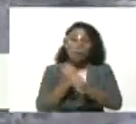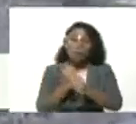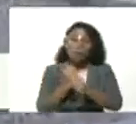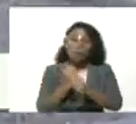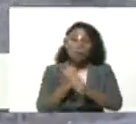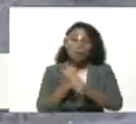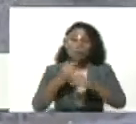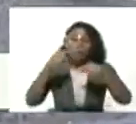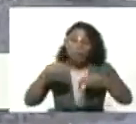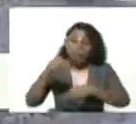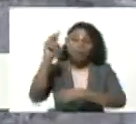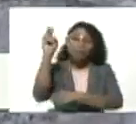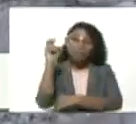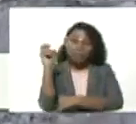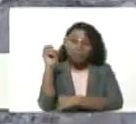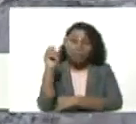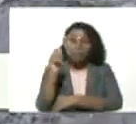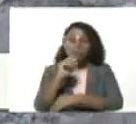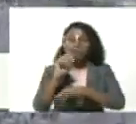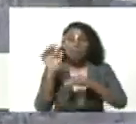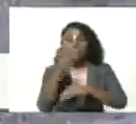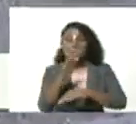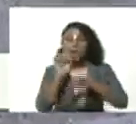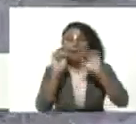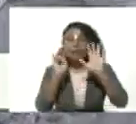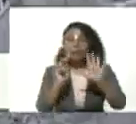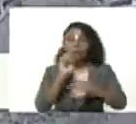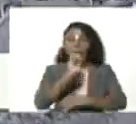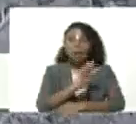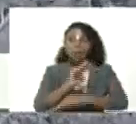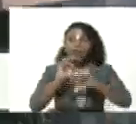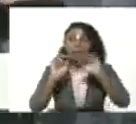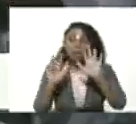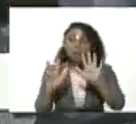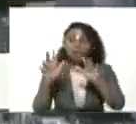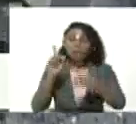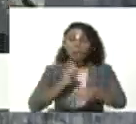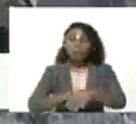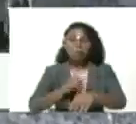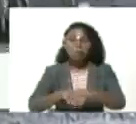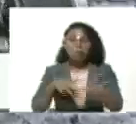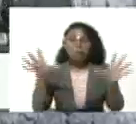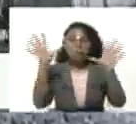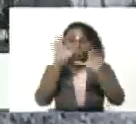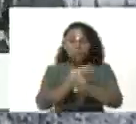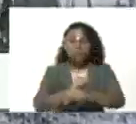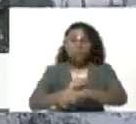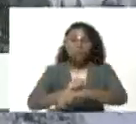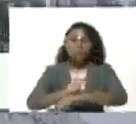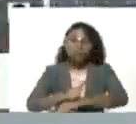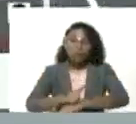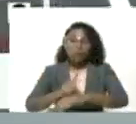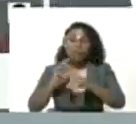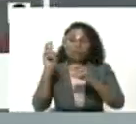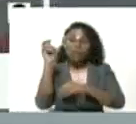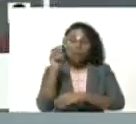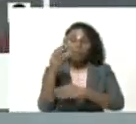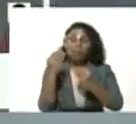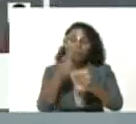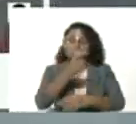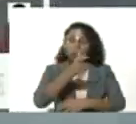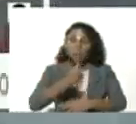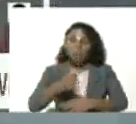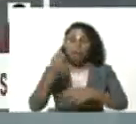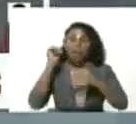Es viernes, ya son las 7:48 de la noche, tempranero el viernes. Hay mucha gente que los